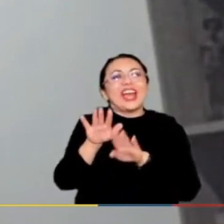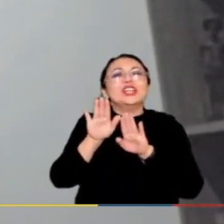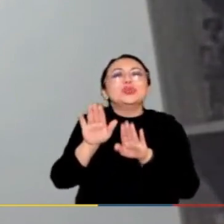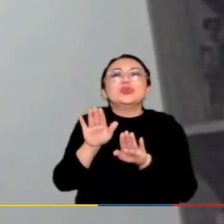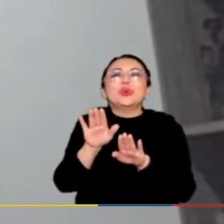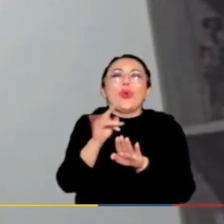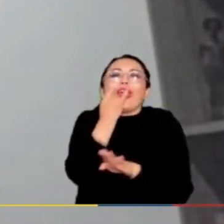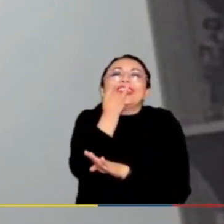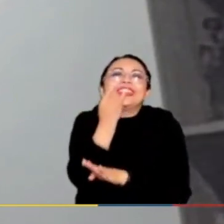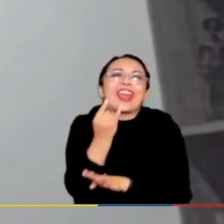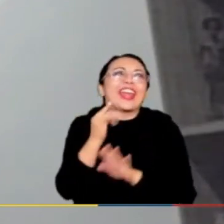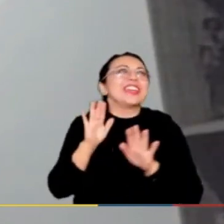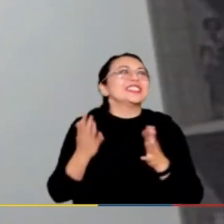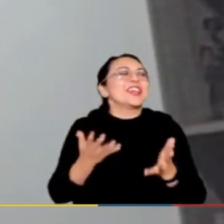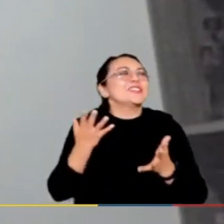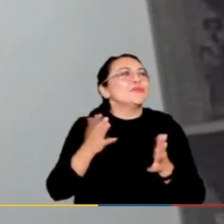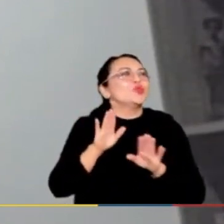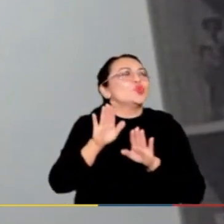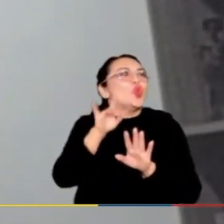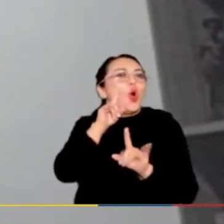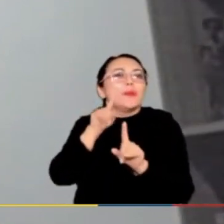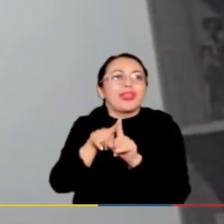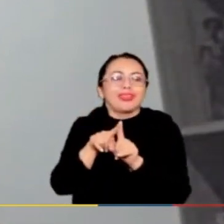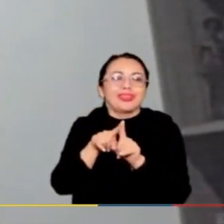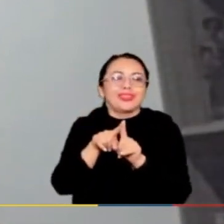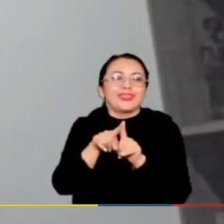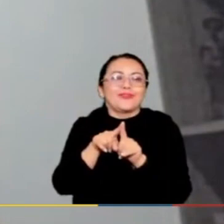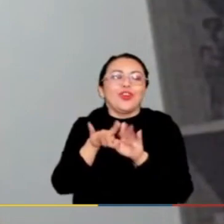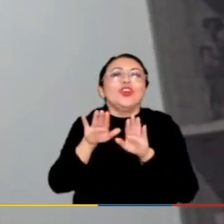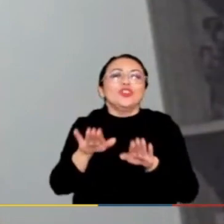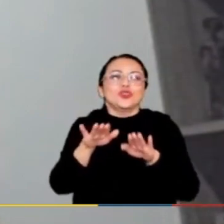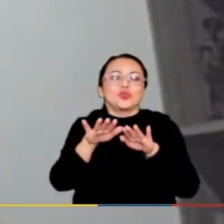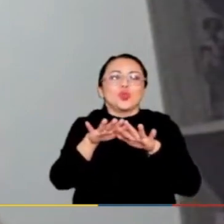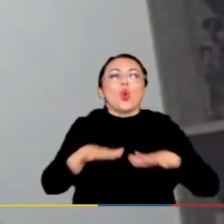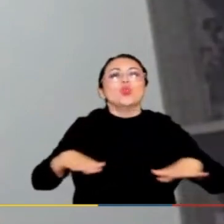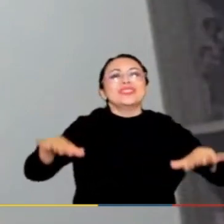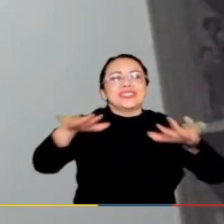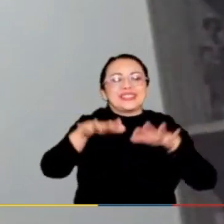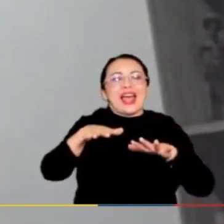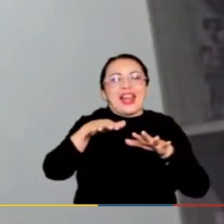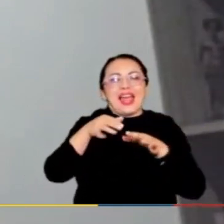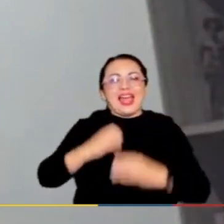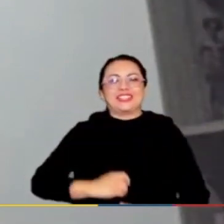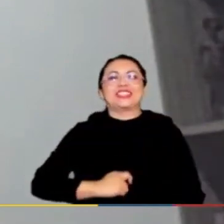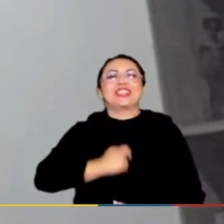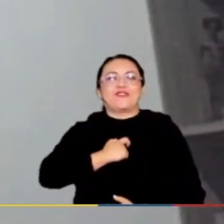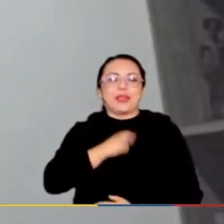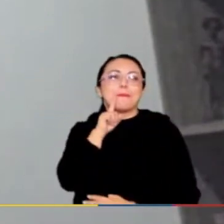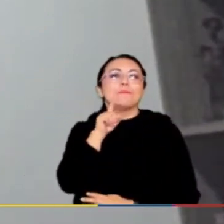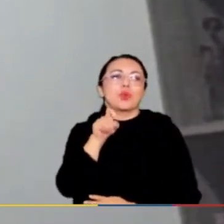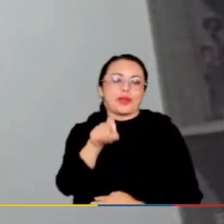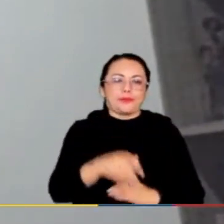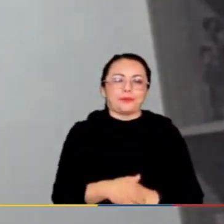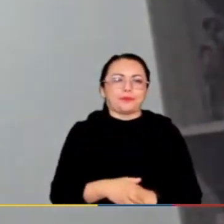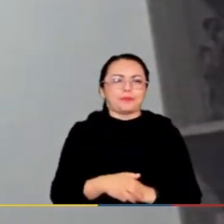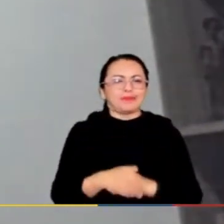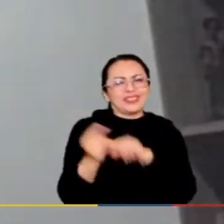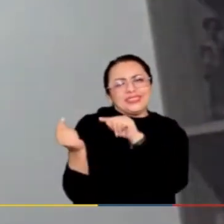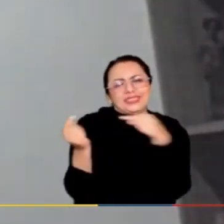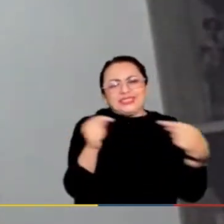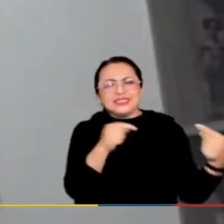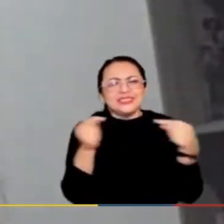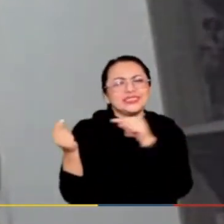por así decirlo, de nuestra sala civil familia del Tribunal Superior de Bucaramanga. La controversia